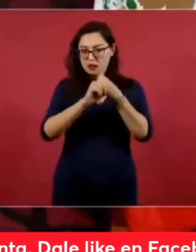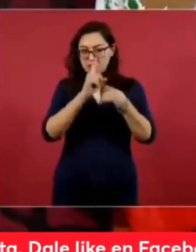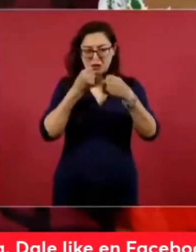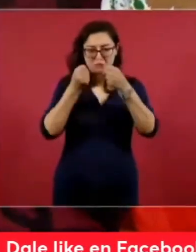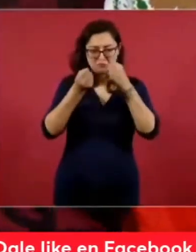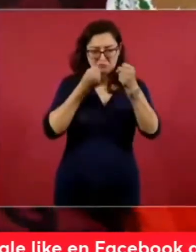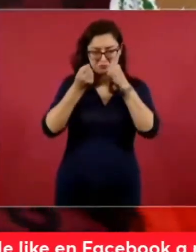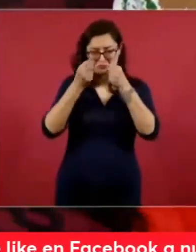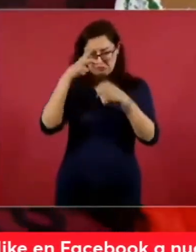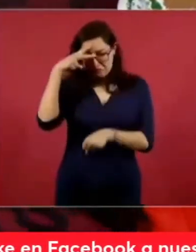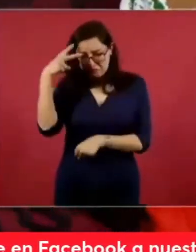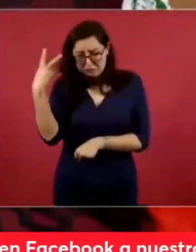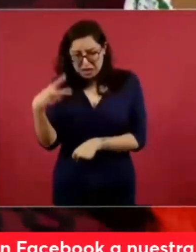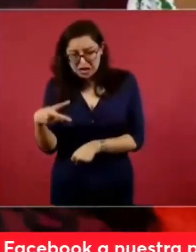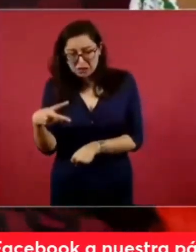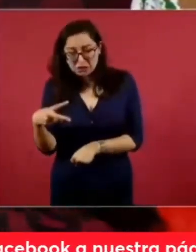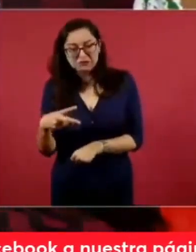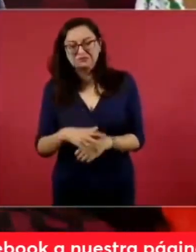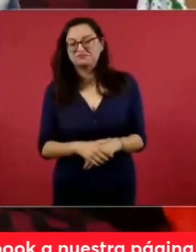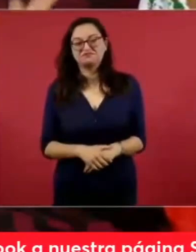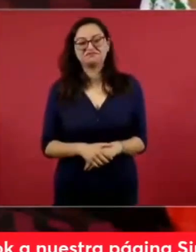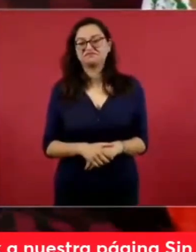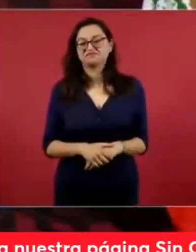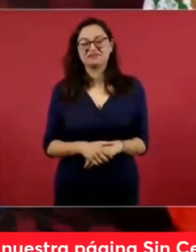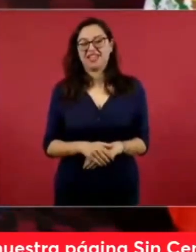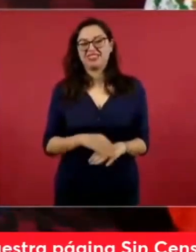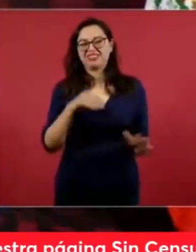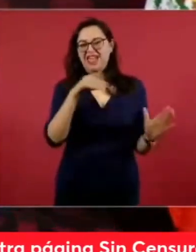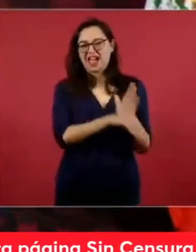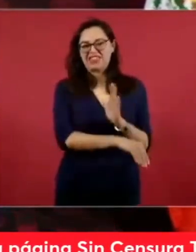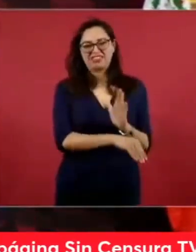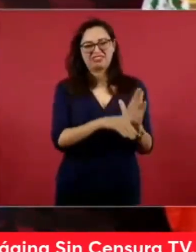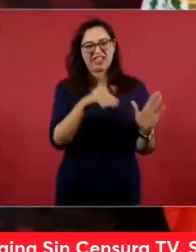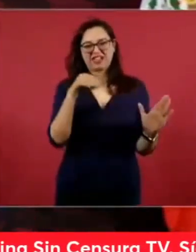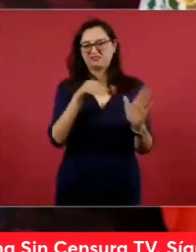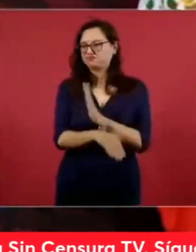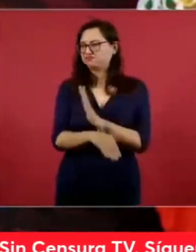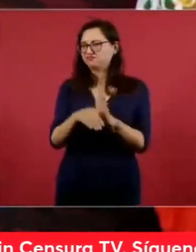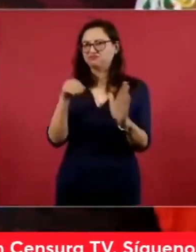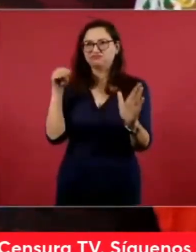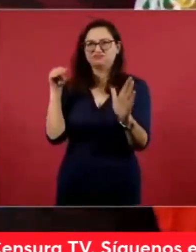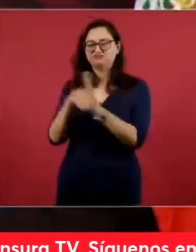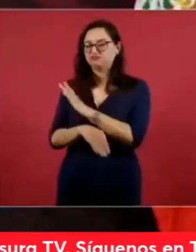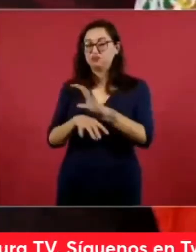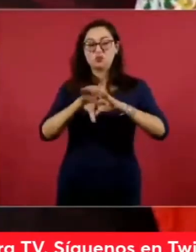de periodismo de el licenciado Zabludovsky de primera.